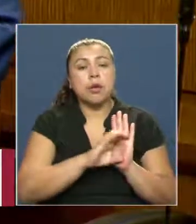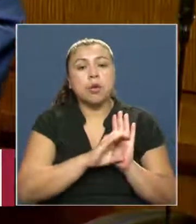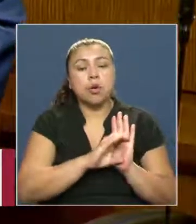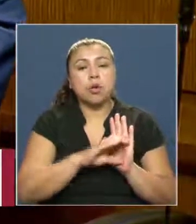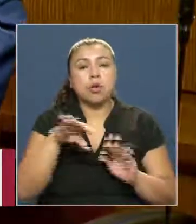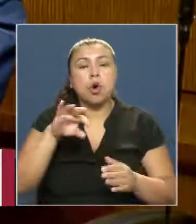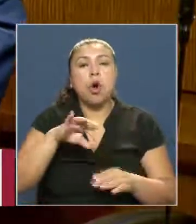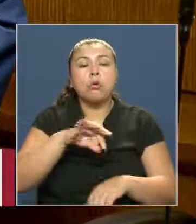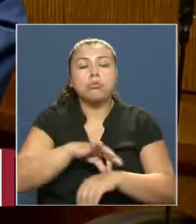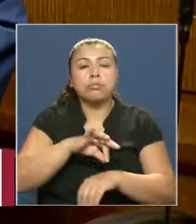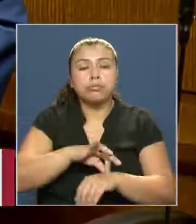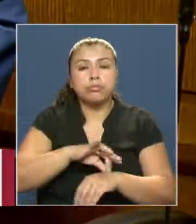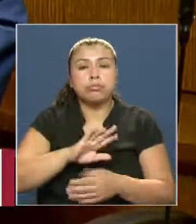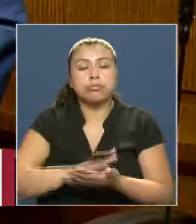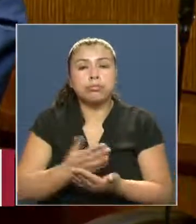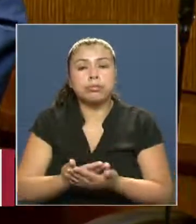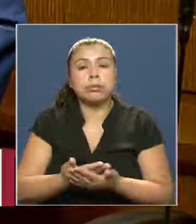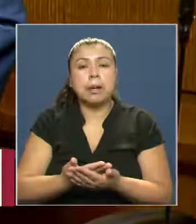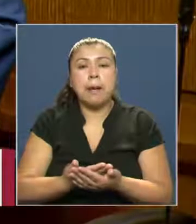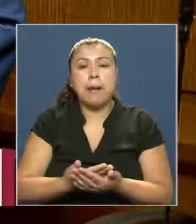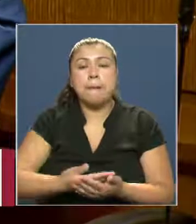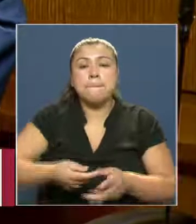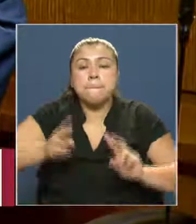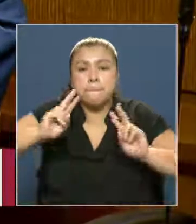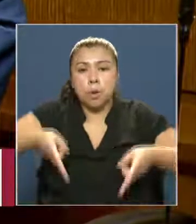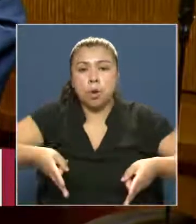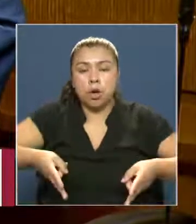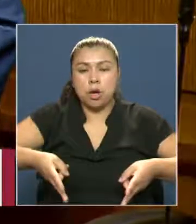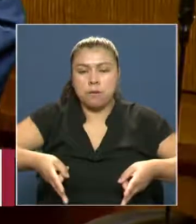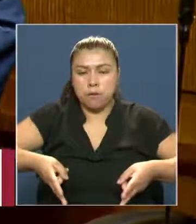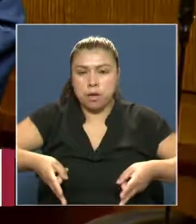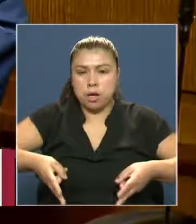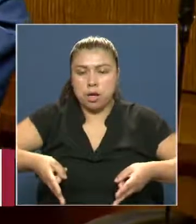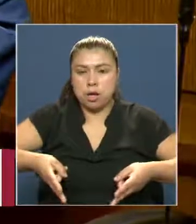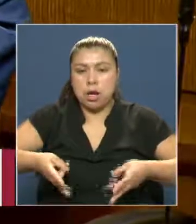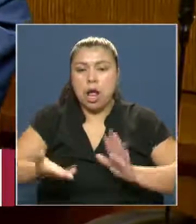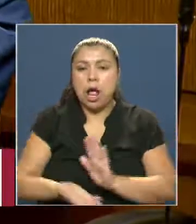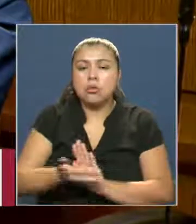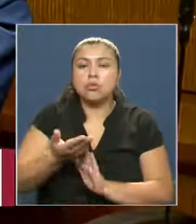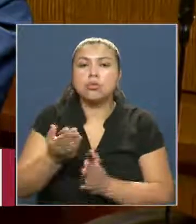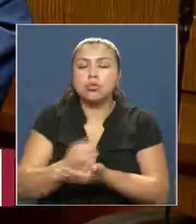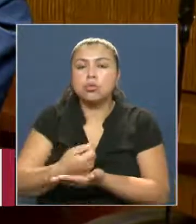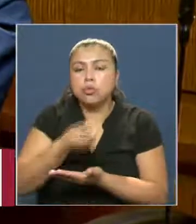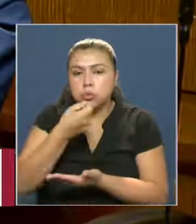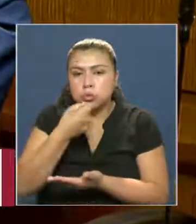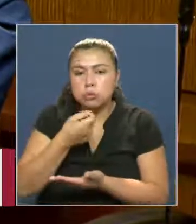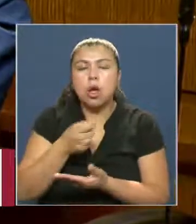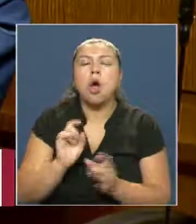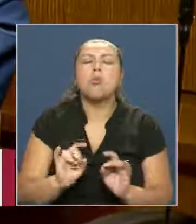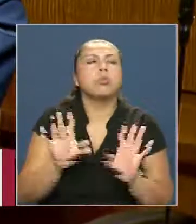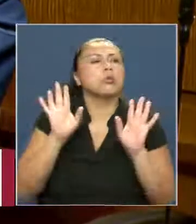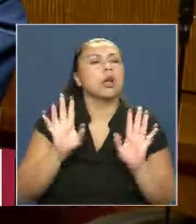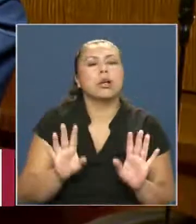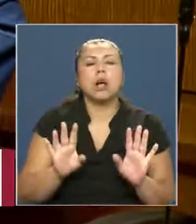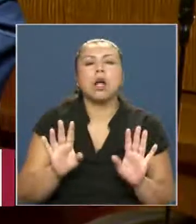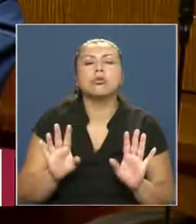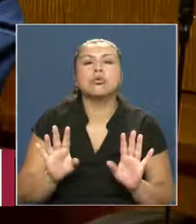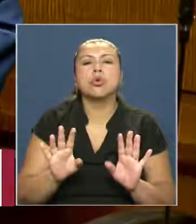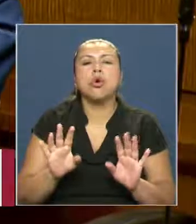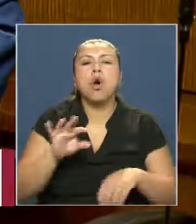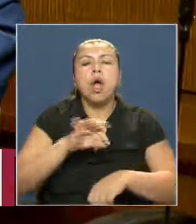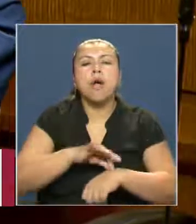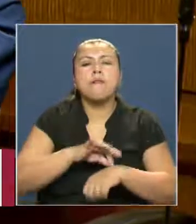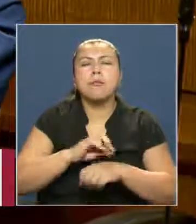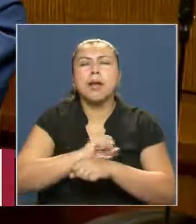para prohibir el aumento de los precios de los productos en casos de alerta sanitaria, de pandemia o epidemia, sea